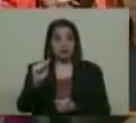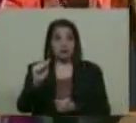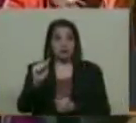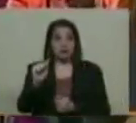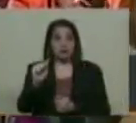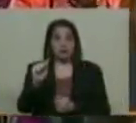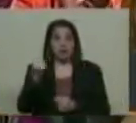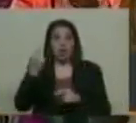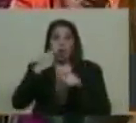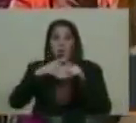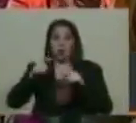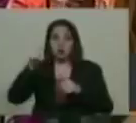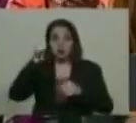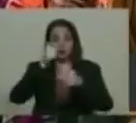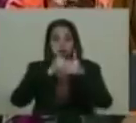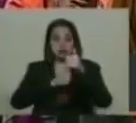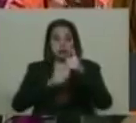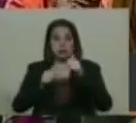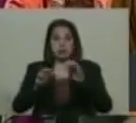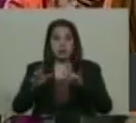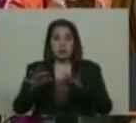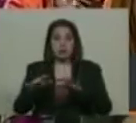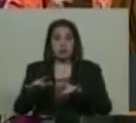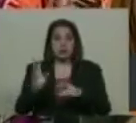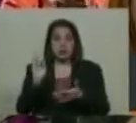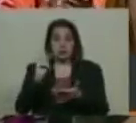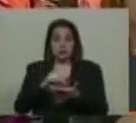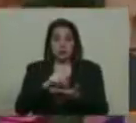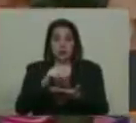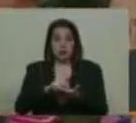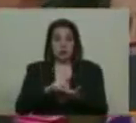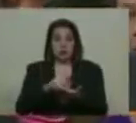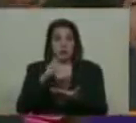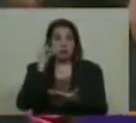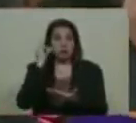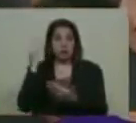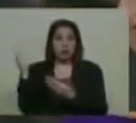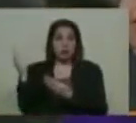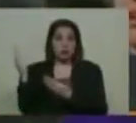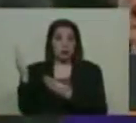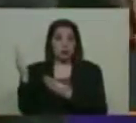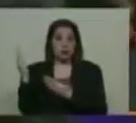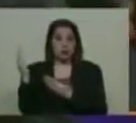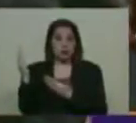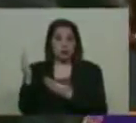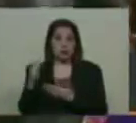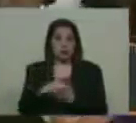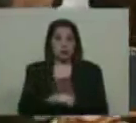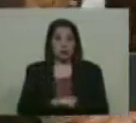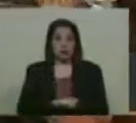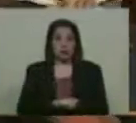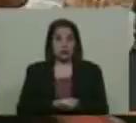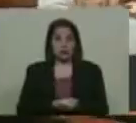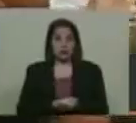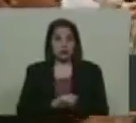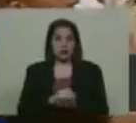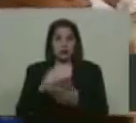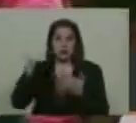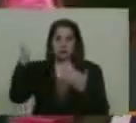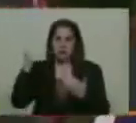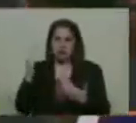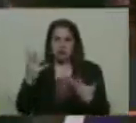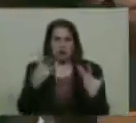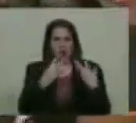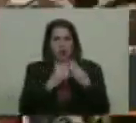y una subsecretaria aquí presente, la compañera Carol Delgado. Ven acá, Tania, ven acá,